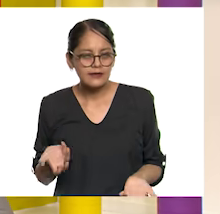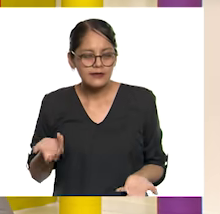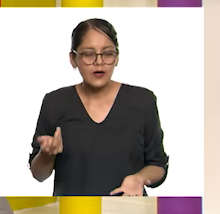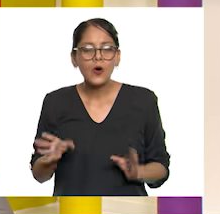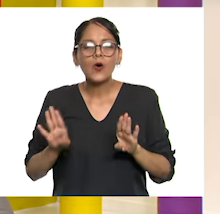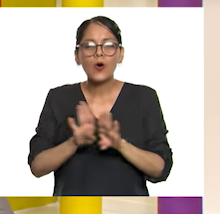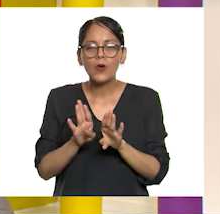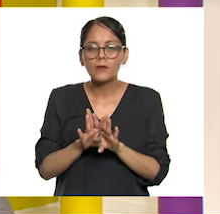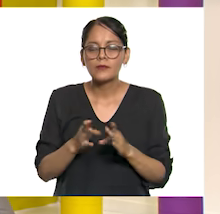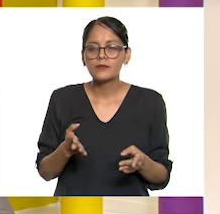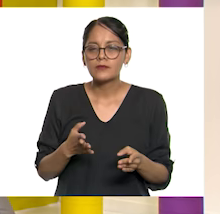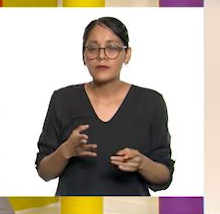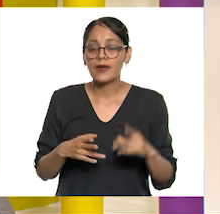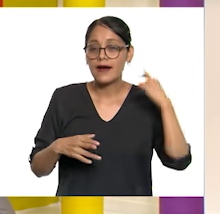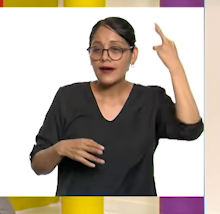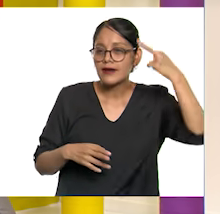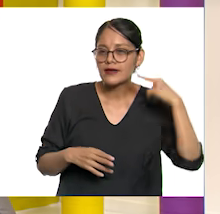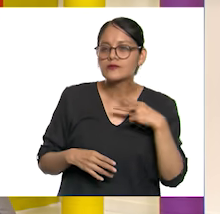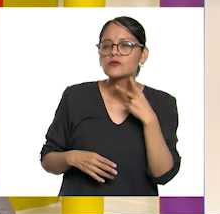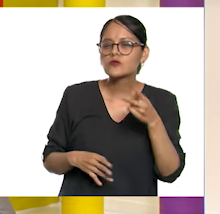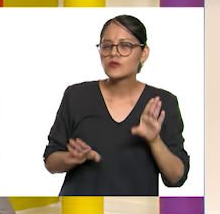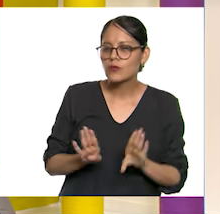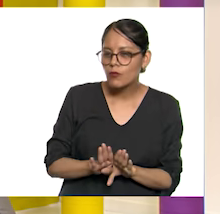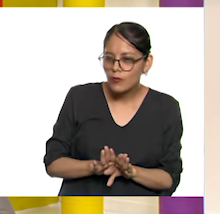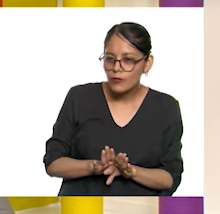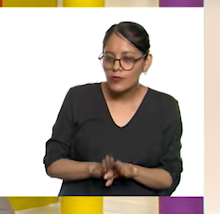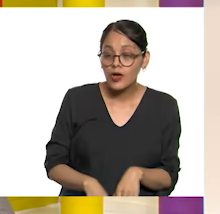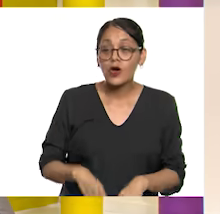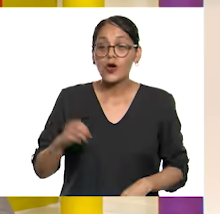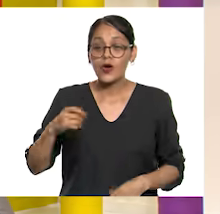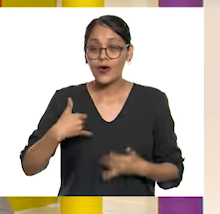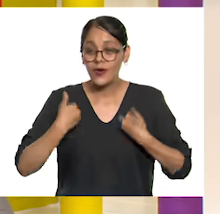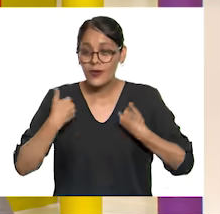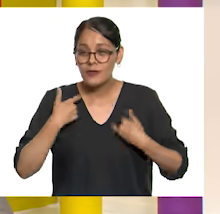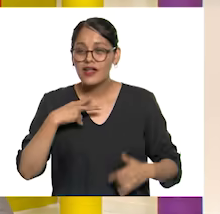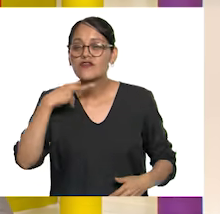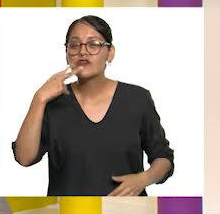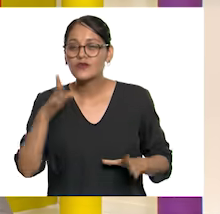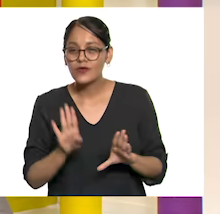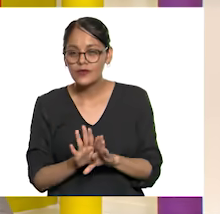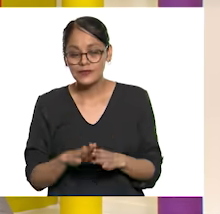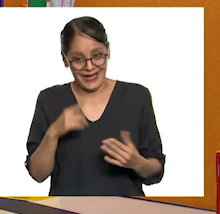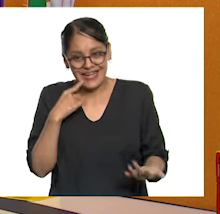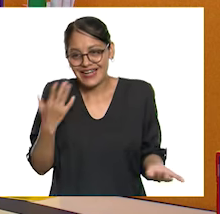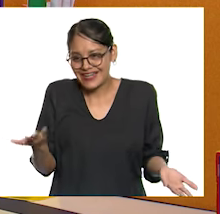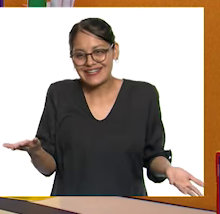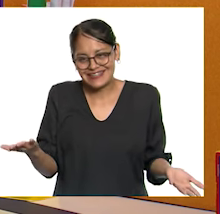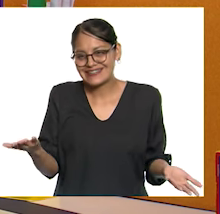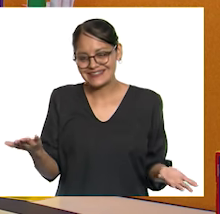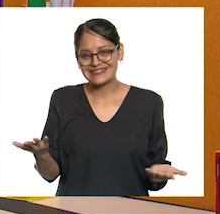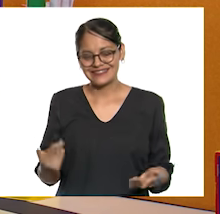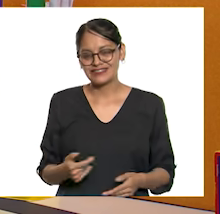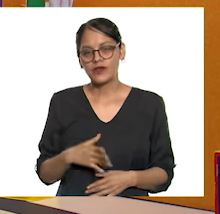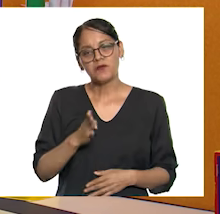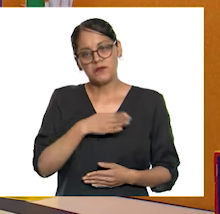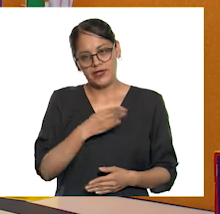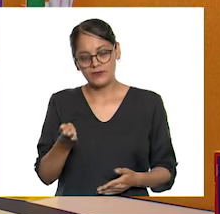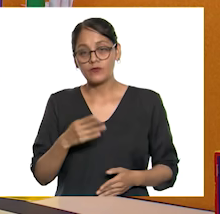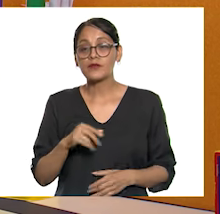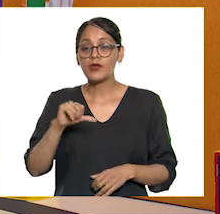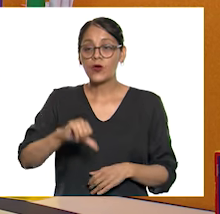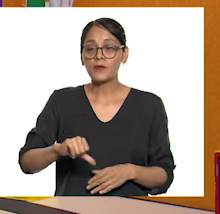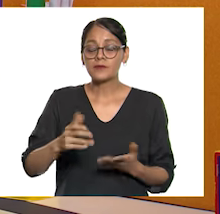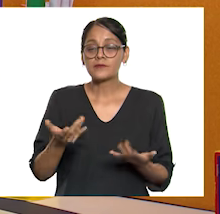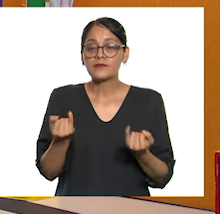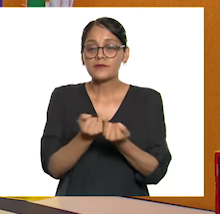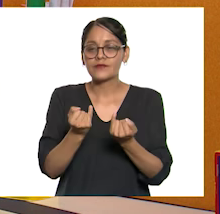cómo suena la voz del monarca, cómo suena la voz del muchacho. Exacto, ¿no? Bueno, en fin, en esta ocasión